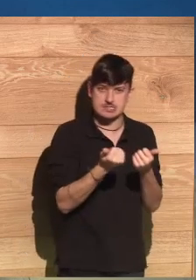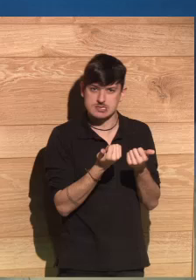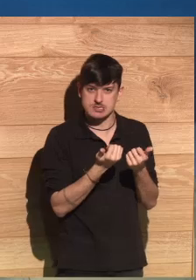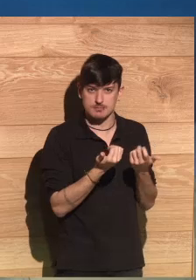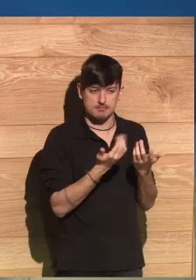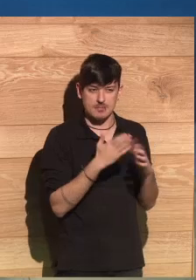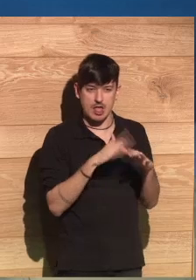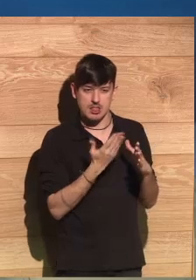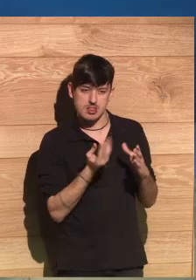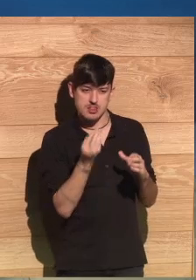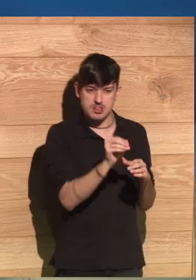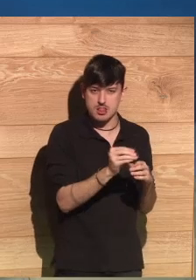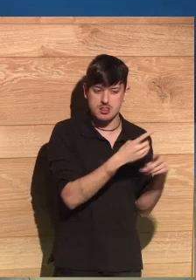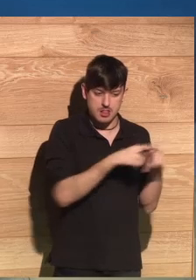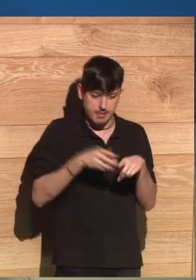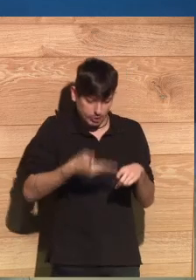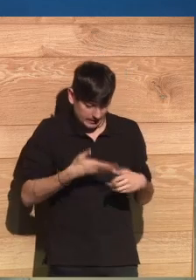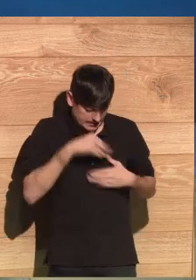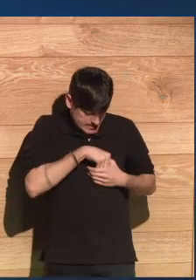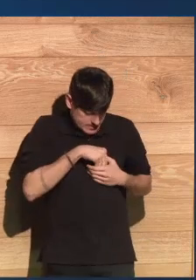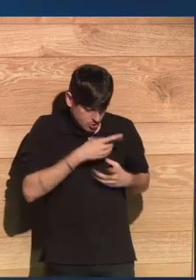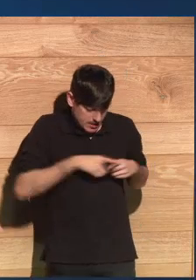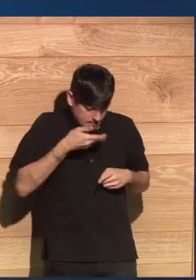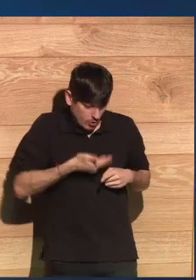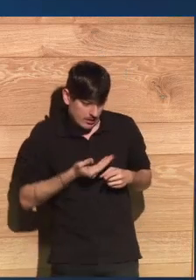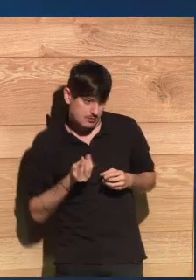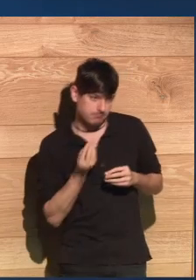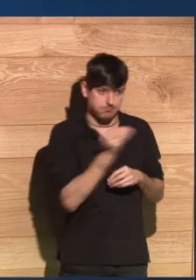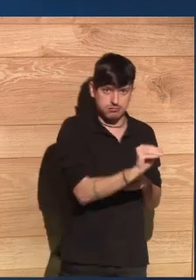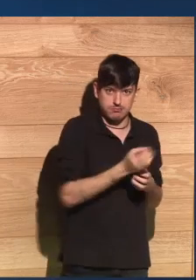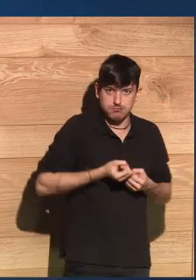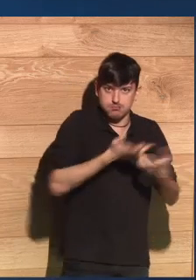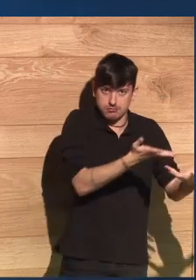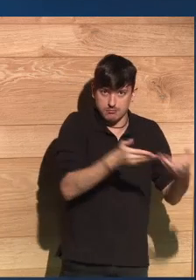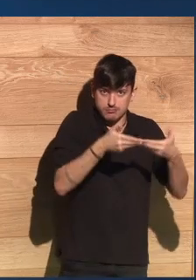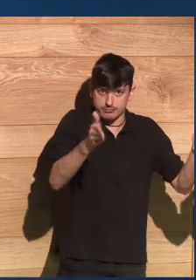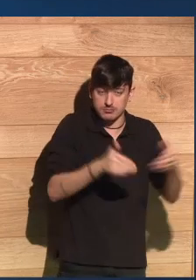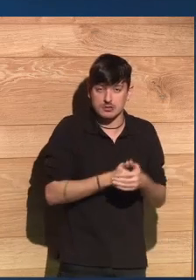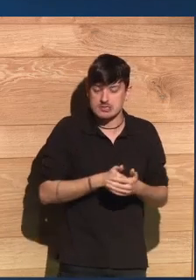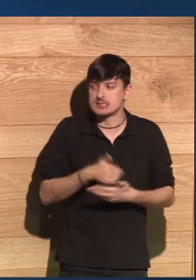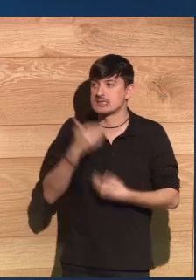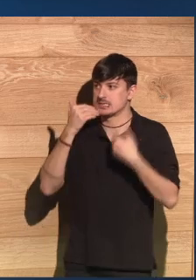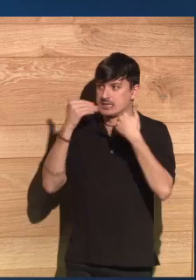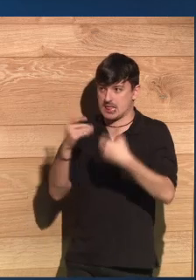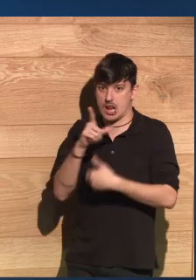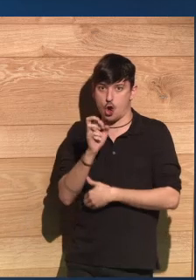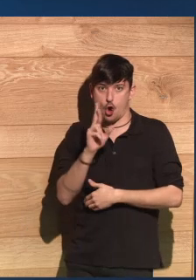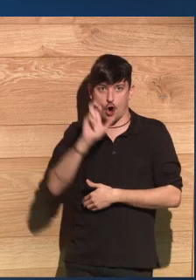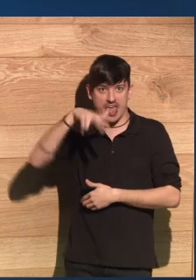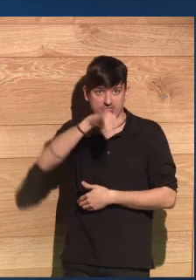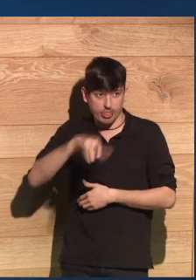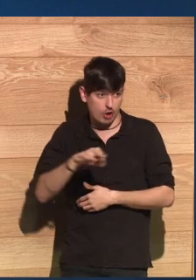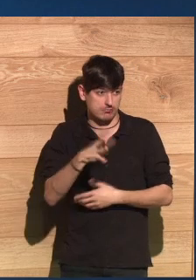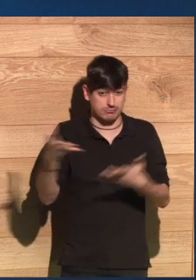más importante, lo esencial de lo que uno es. Bueno, pues muchas gracias, Lorenzo, y muchas gracias a